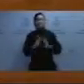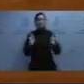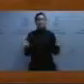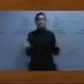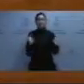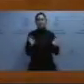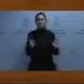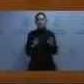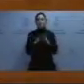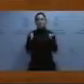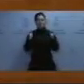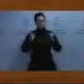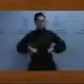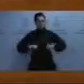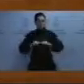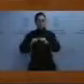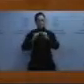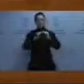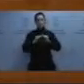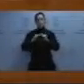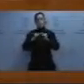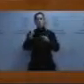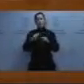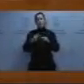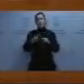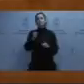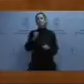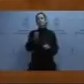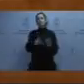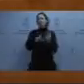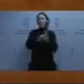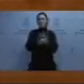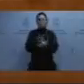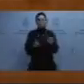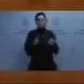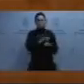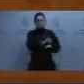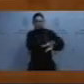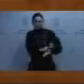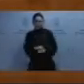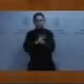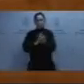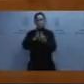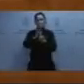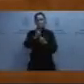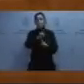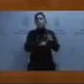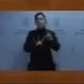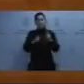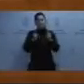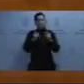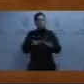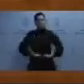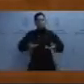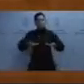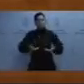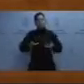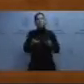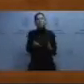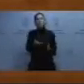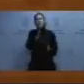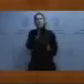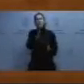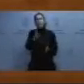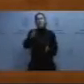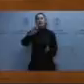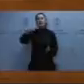el consenso político, y no solo la jurisprudencia, debe guiar la solución de este importante problema. Problema que, como dijo don